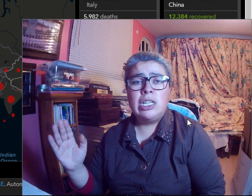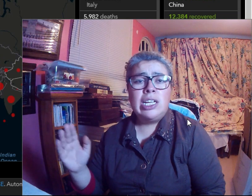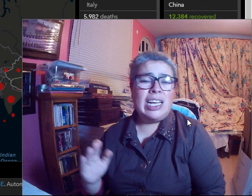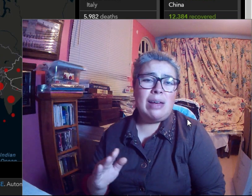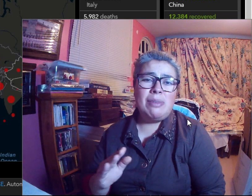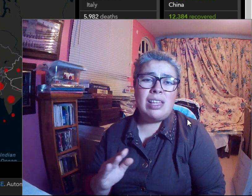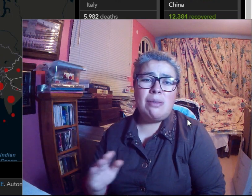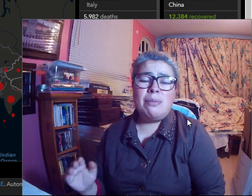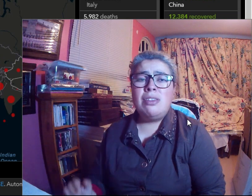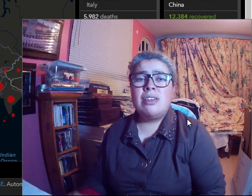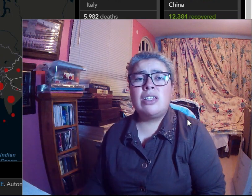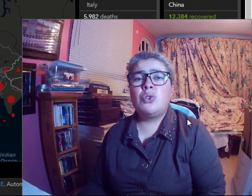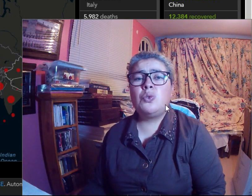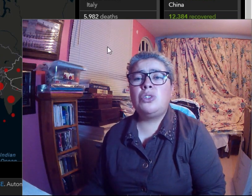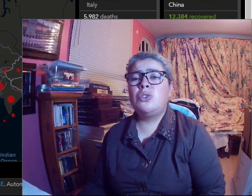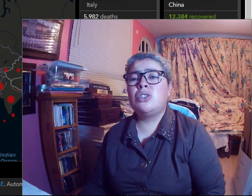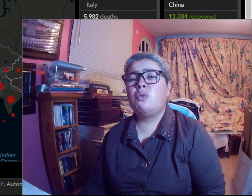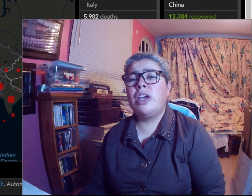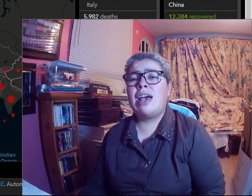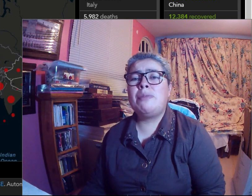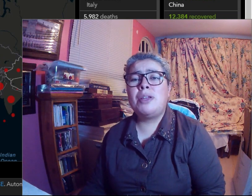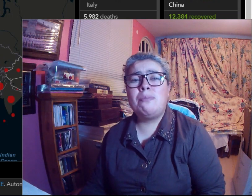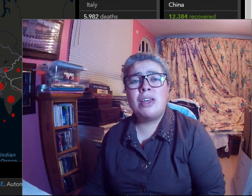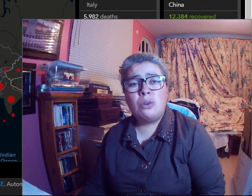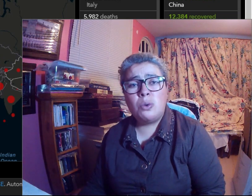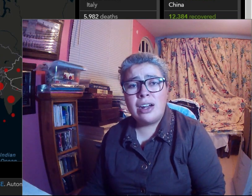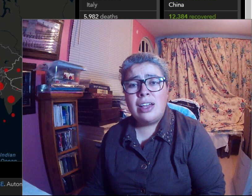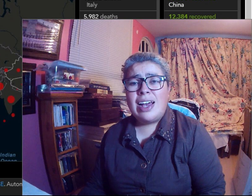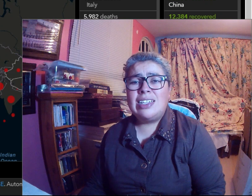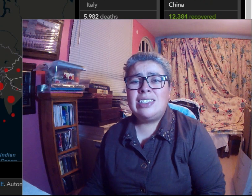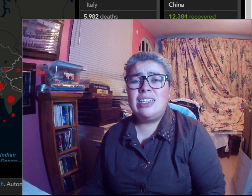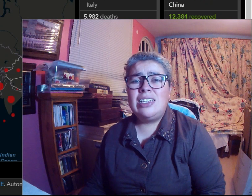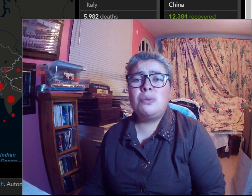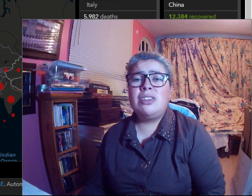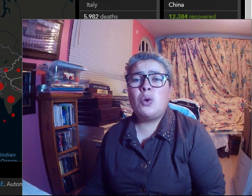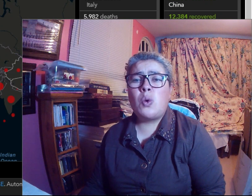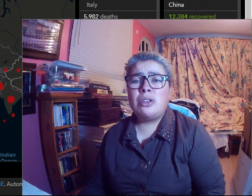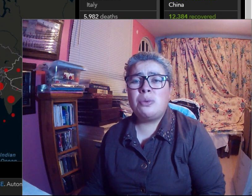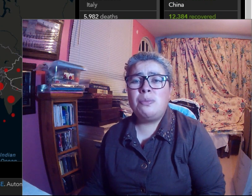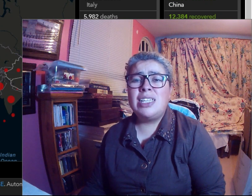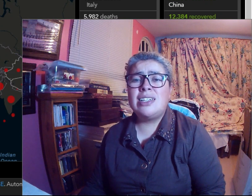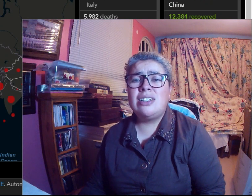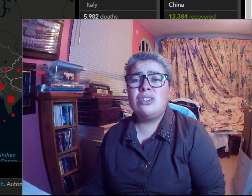contagio? Que lamentablemente Estados Unidos se fue a mi primer lugar, al